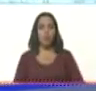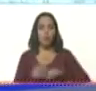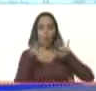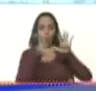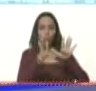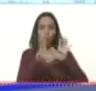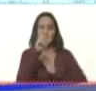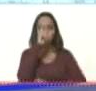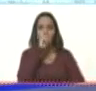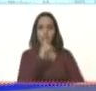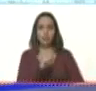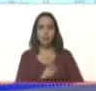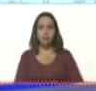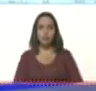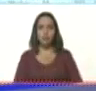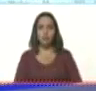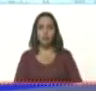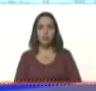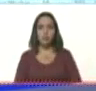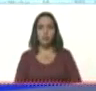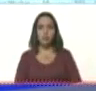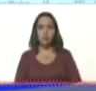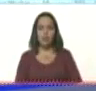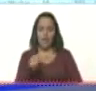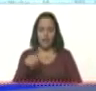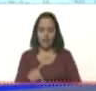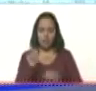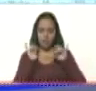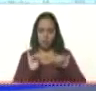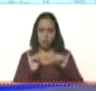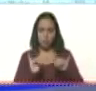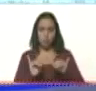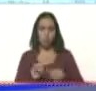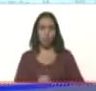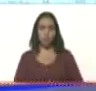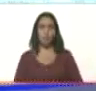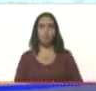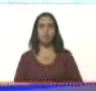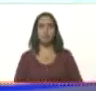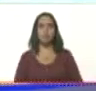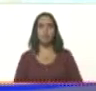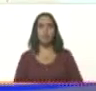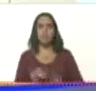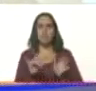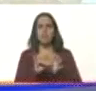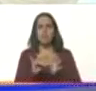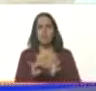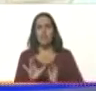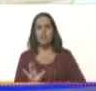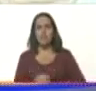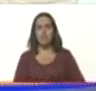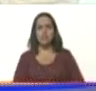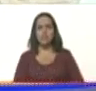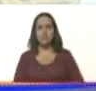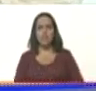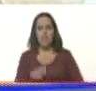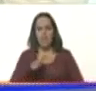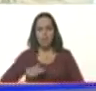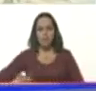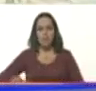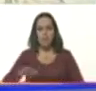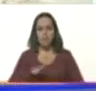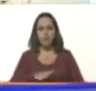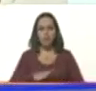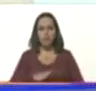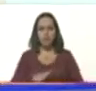8 años en que aquí mismo, muy cerca de aquí, en el patio de las academias